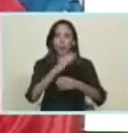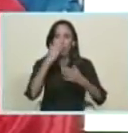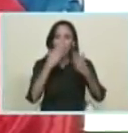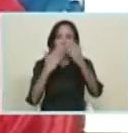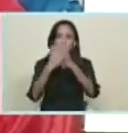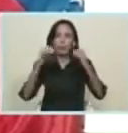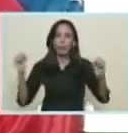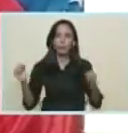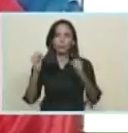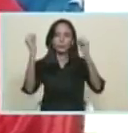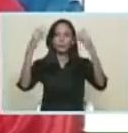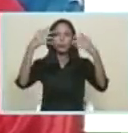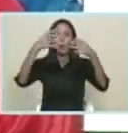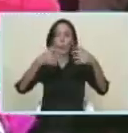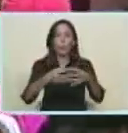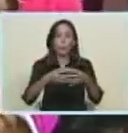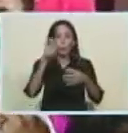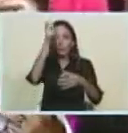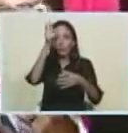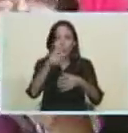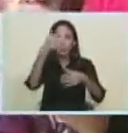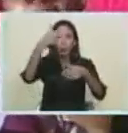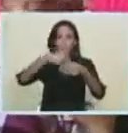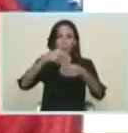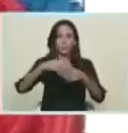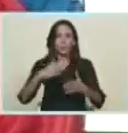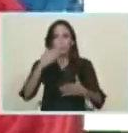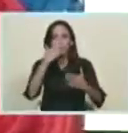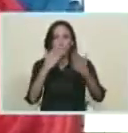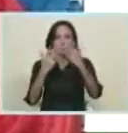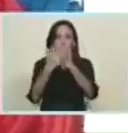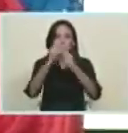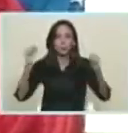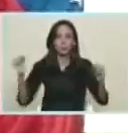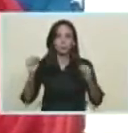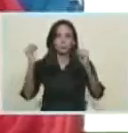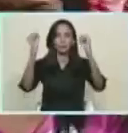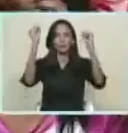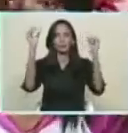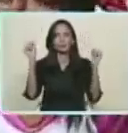clase obrera petrolera de Venezuela! ¡Hasta la victoria siempre!